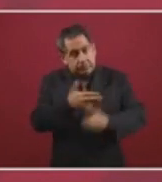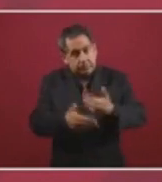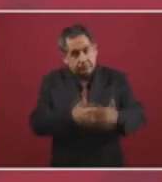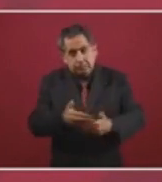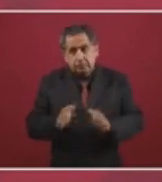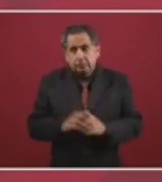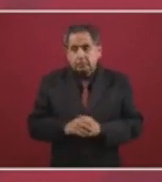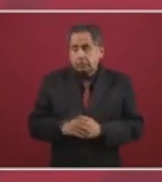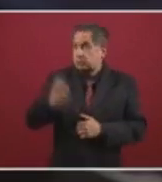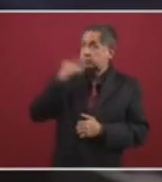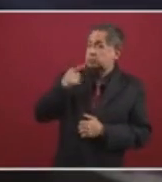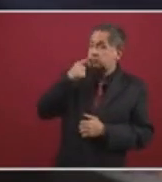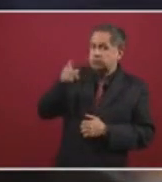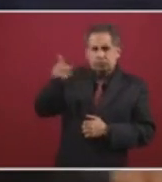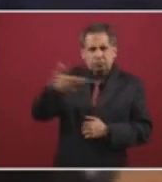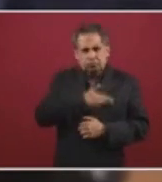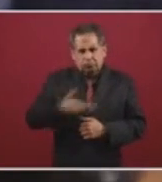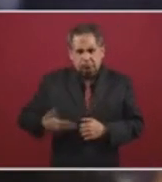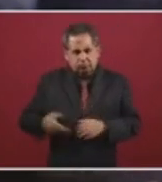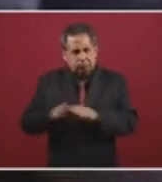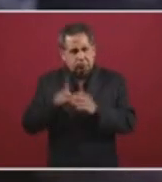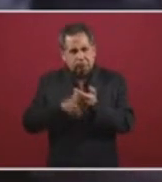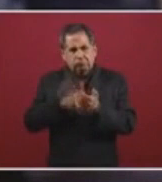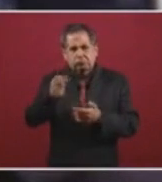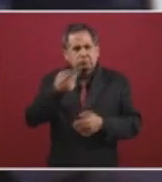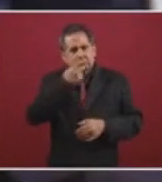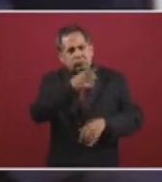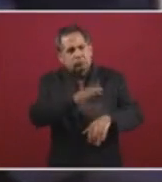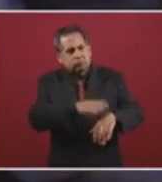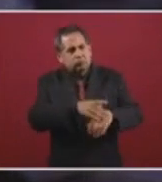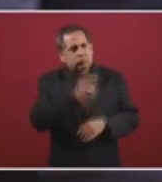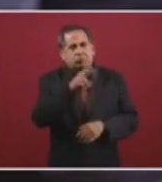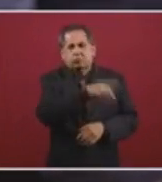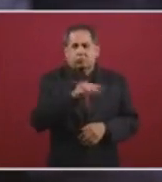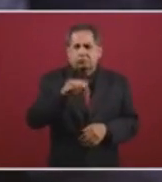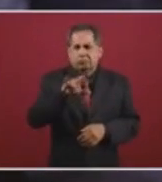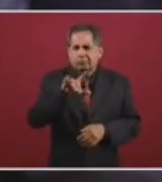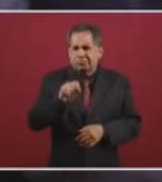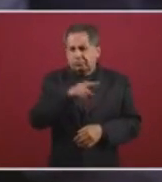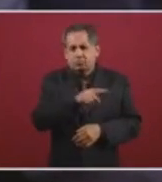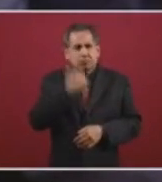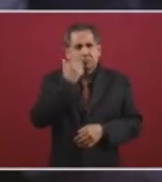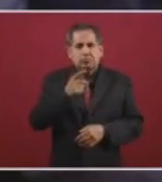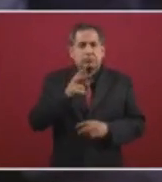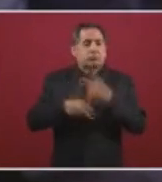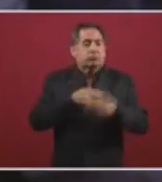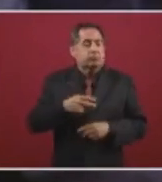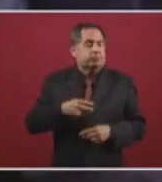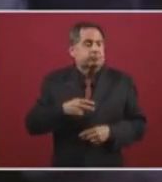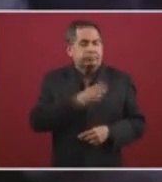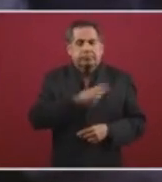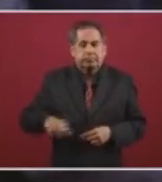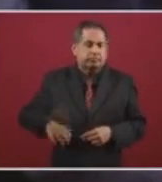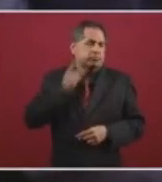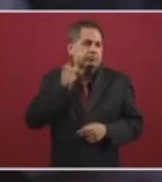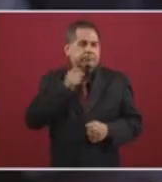hay una denuncia, usted como presidente, ¿qué le dice al doctor Mireles? Mireles se quedó con ganas de ser legislador porque estaba en